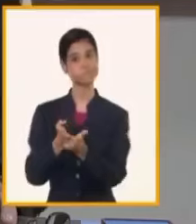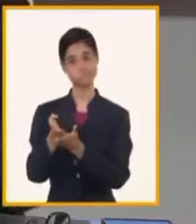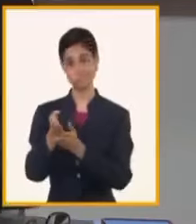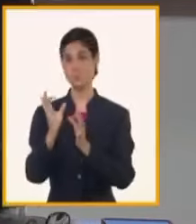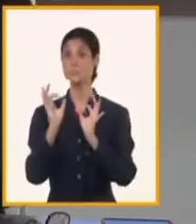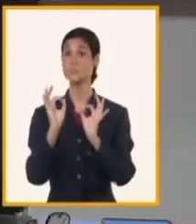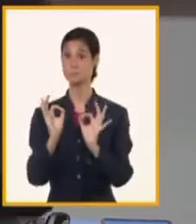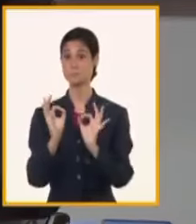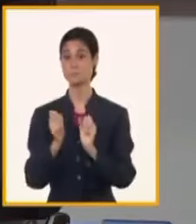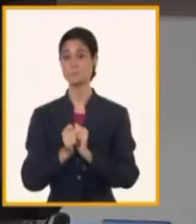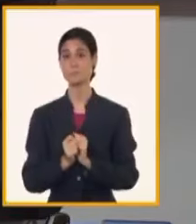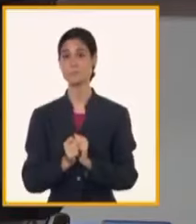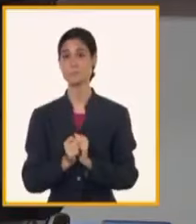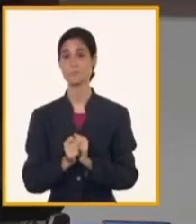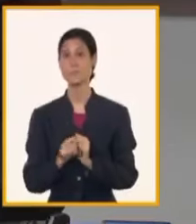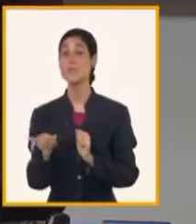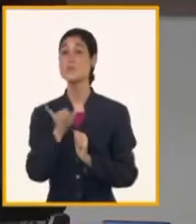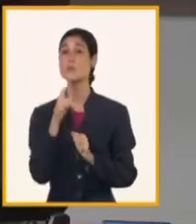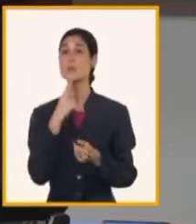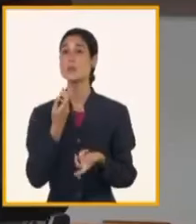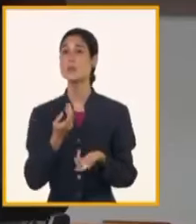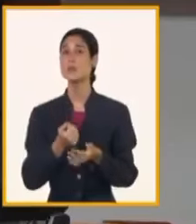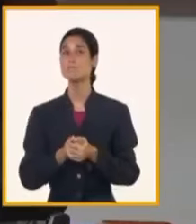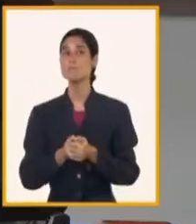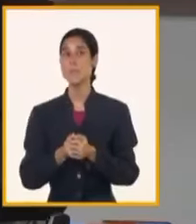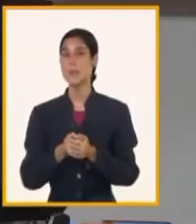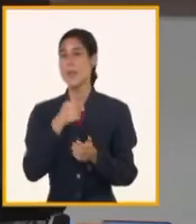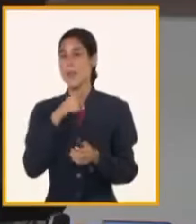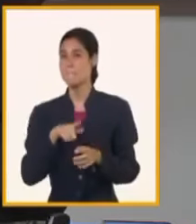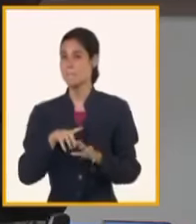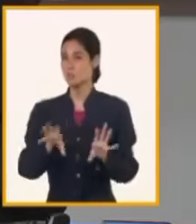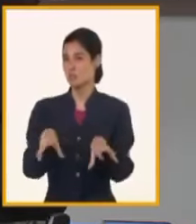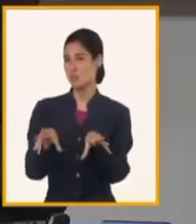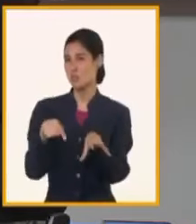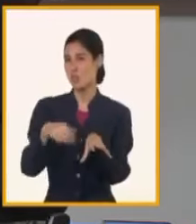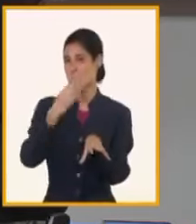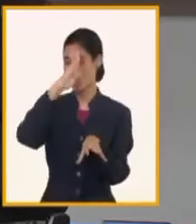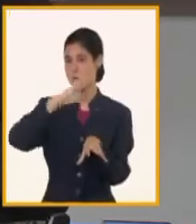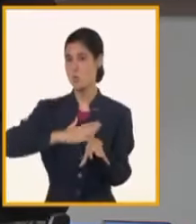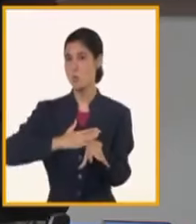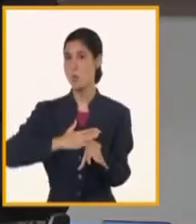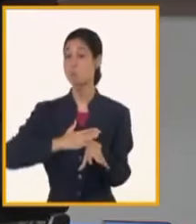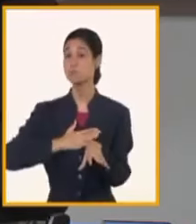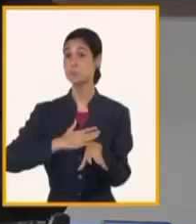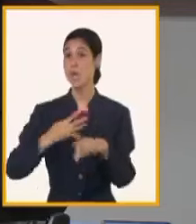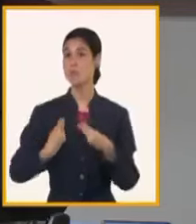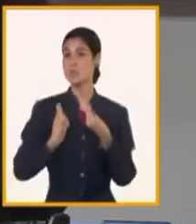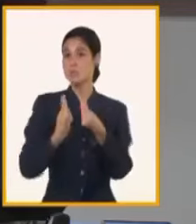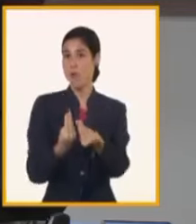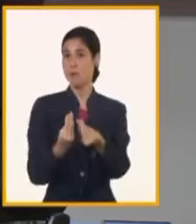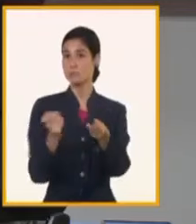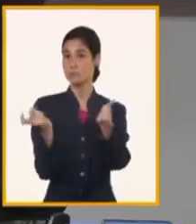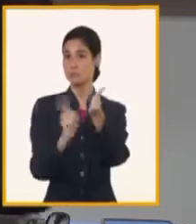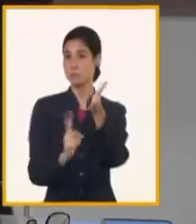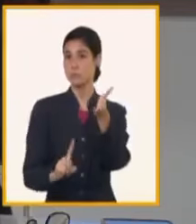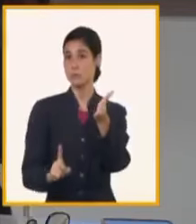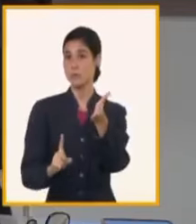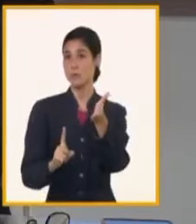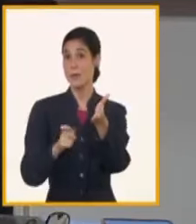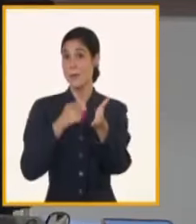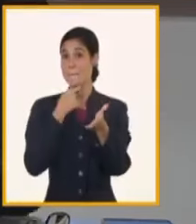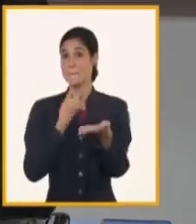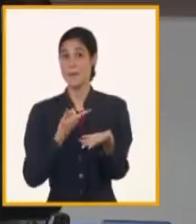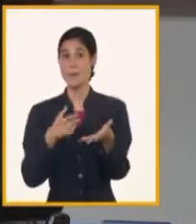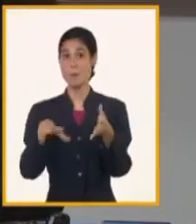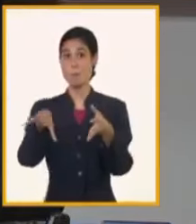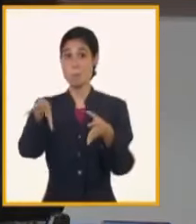crecimiento y está ocurriendo otra cosa nosotros estamos diseñados para dar electricidad nosotros no estamos diseñados para dar apagones hemos aprendido